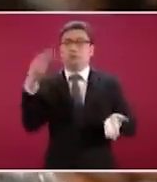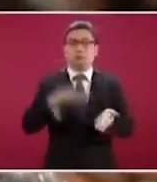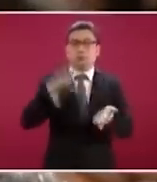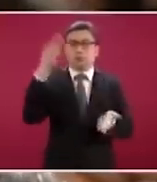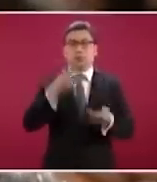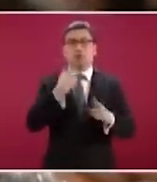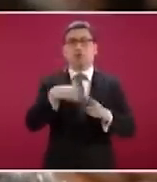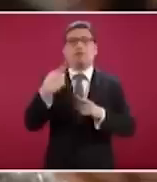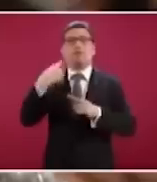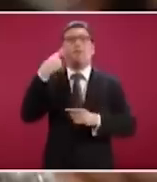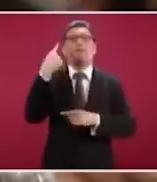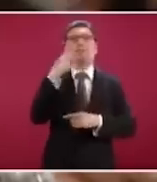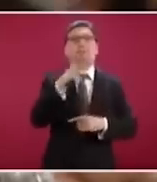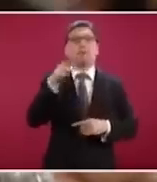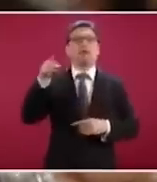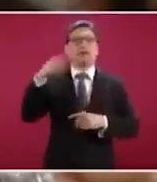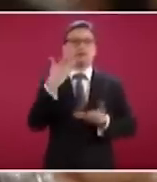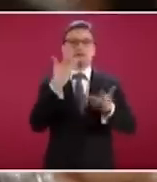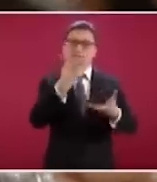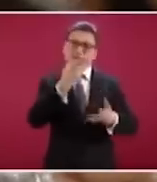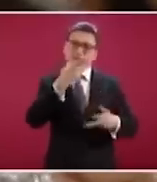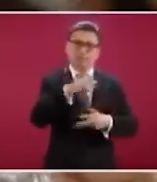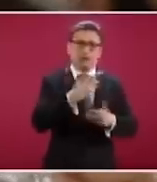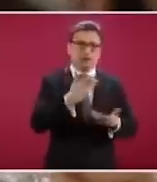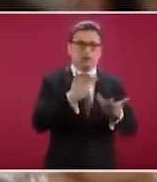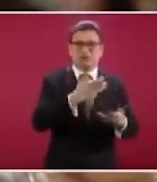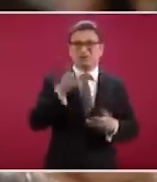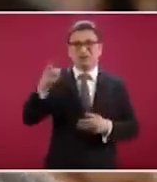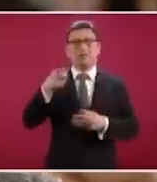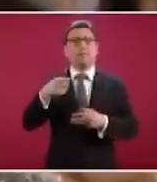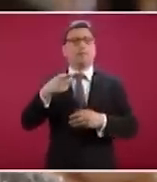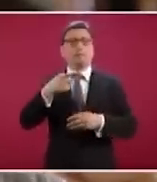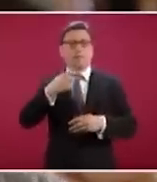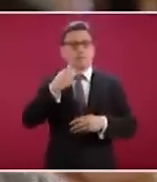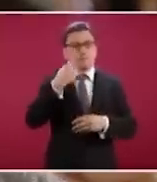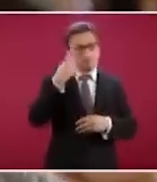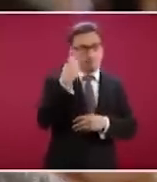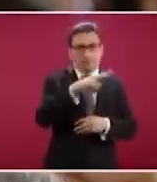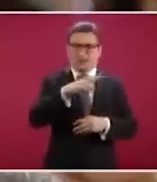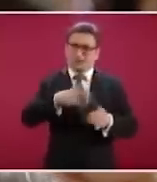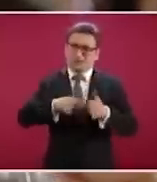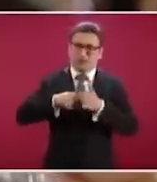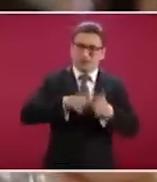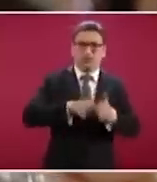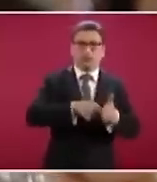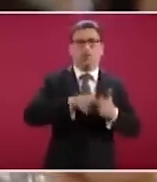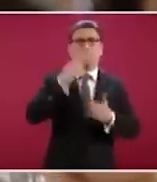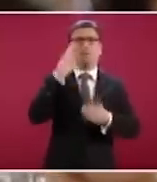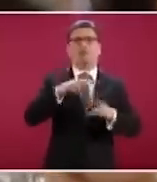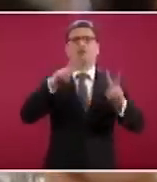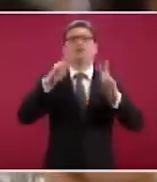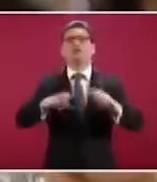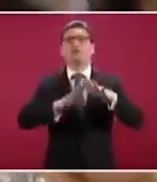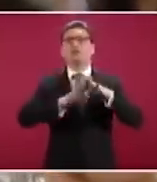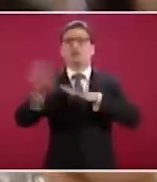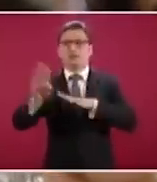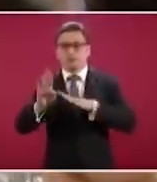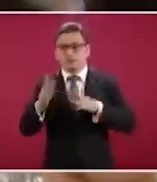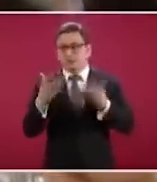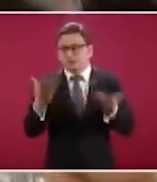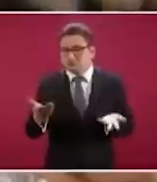para conseguir lo que buscaba o para hacer que México accediera a temas de